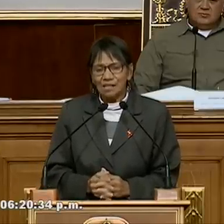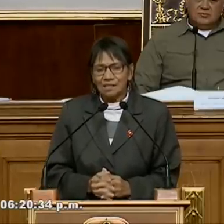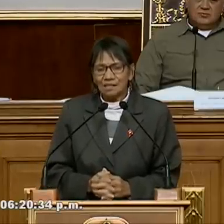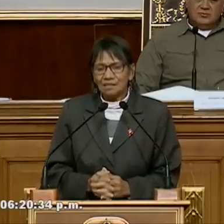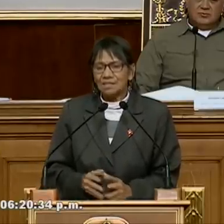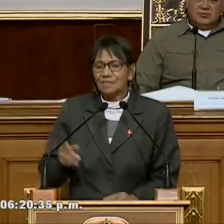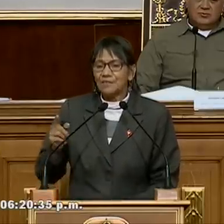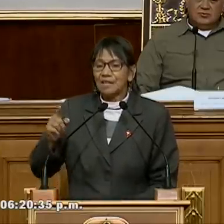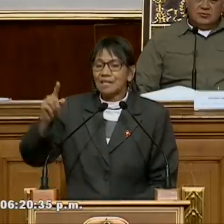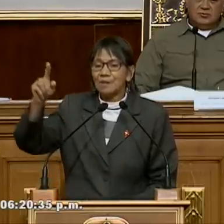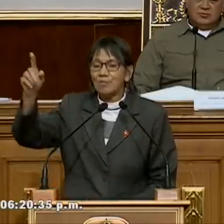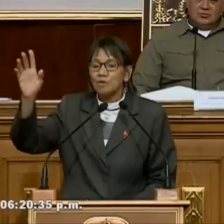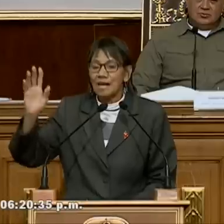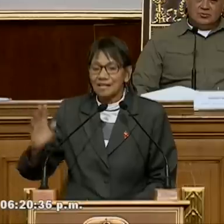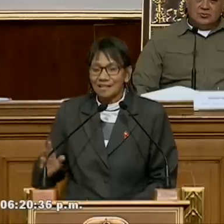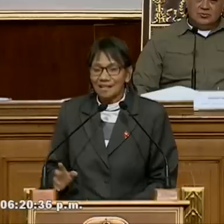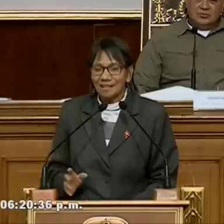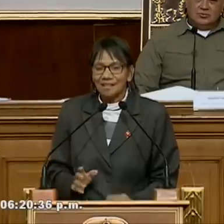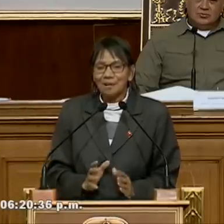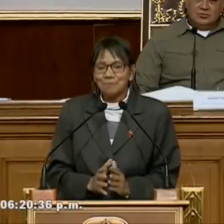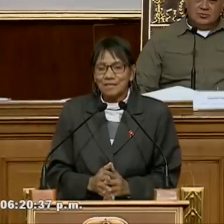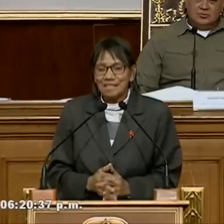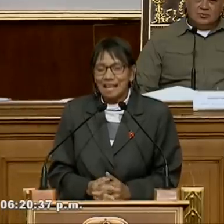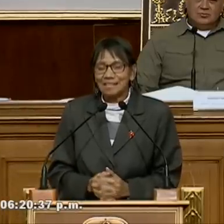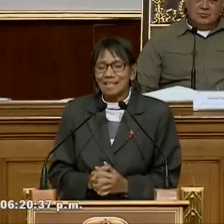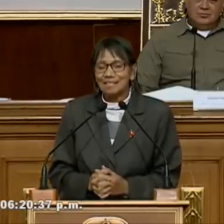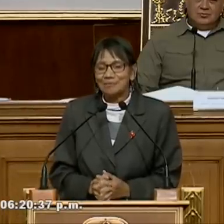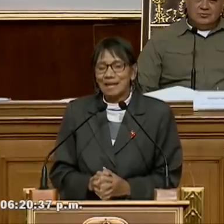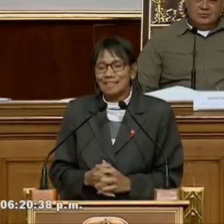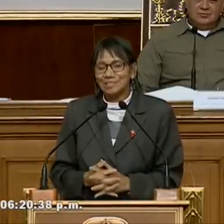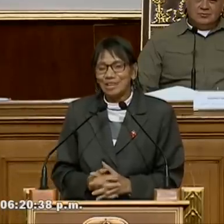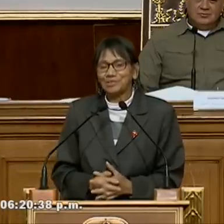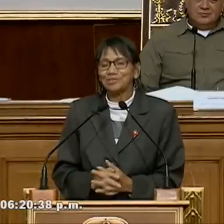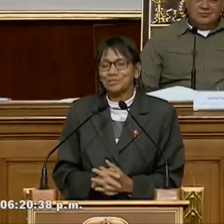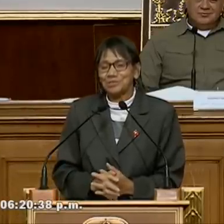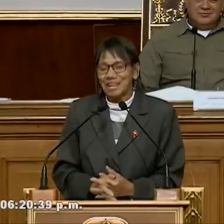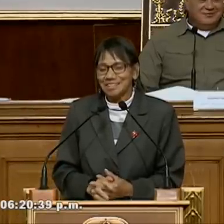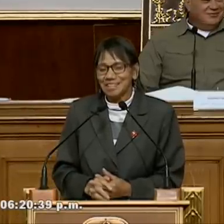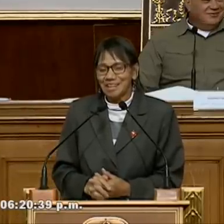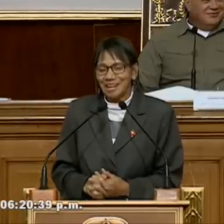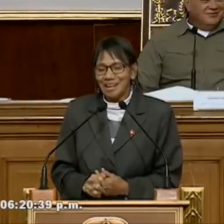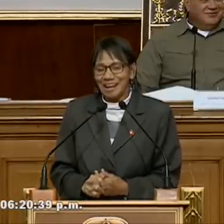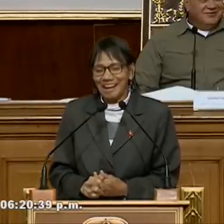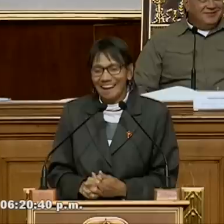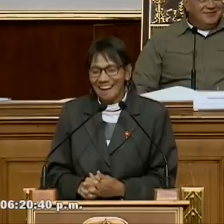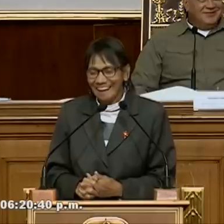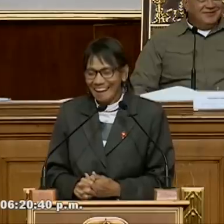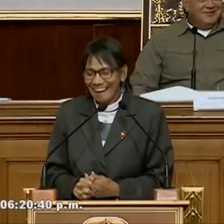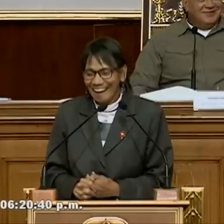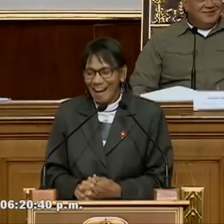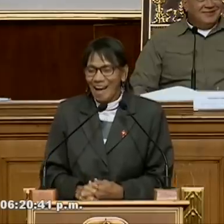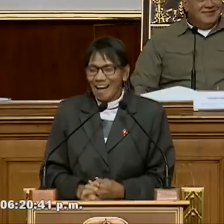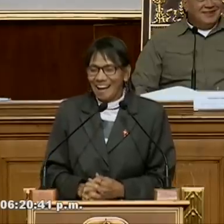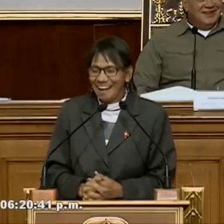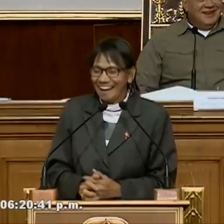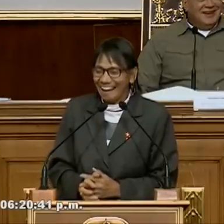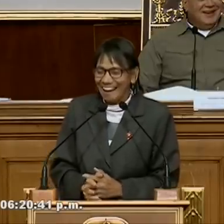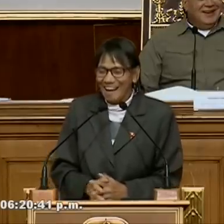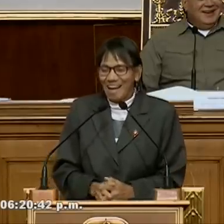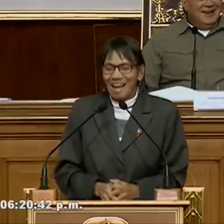Nacional, significa que vamos bien. Y el presidente de la Asamblea Nacional Constituyente,